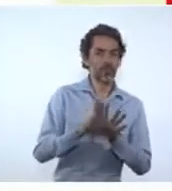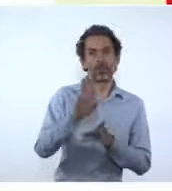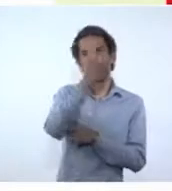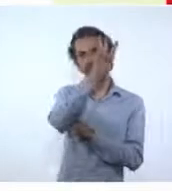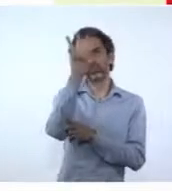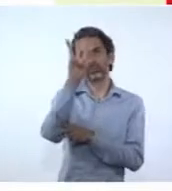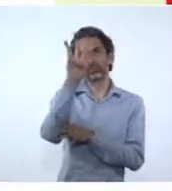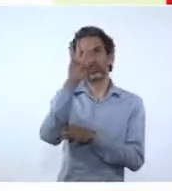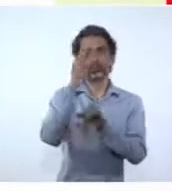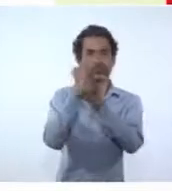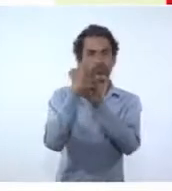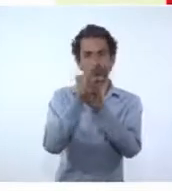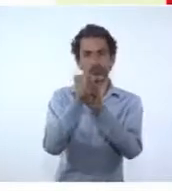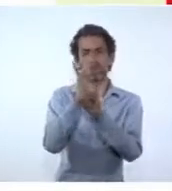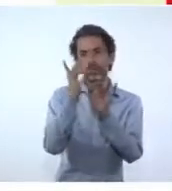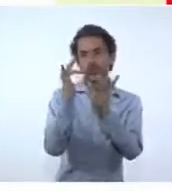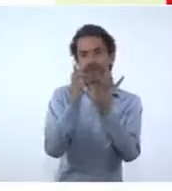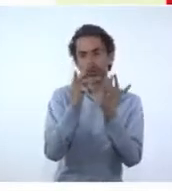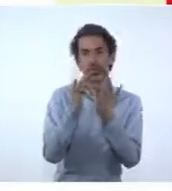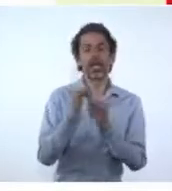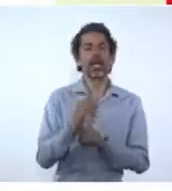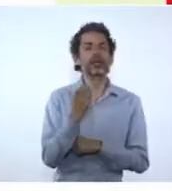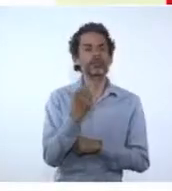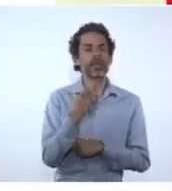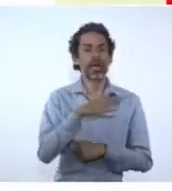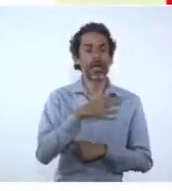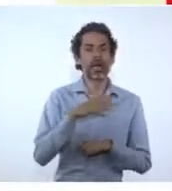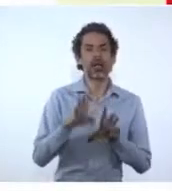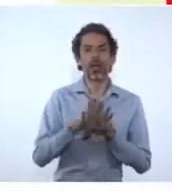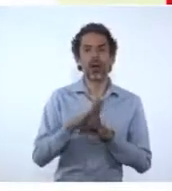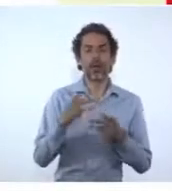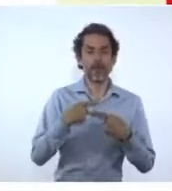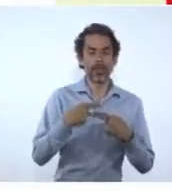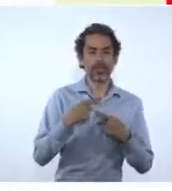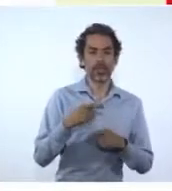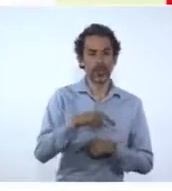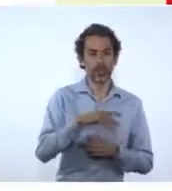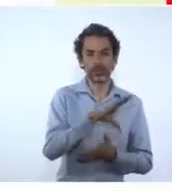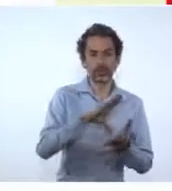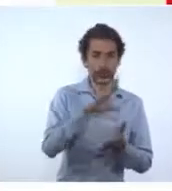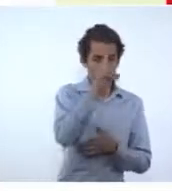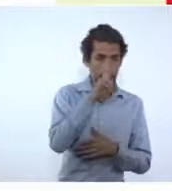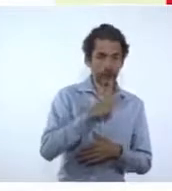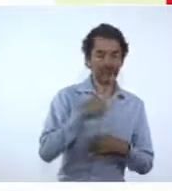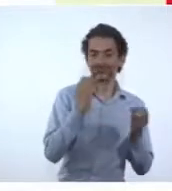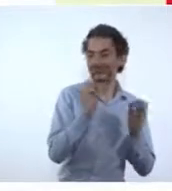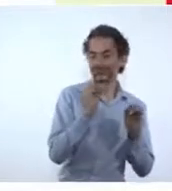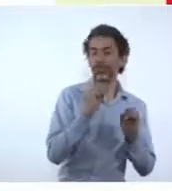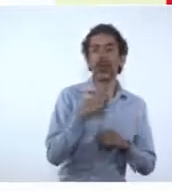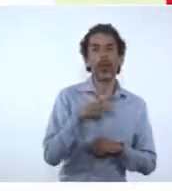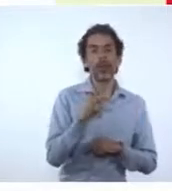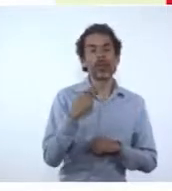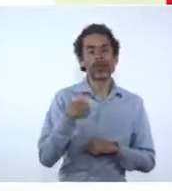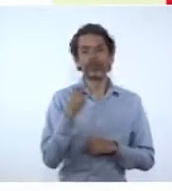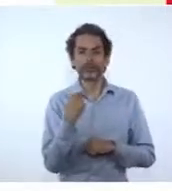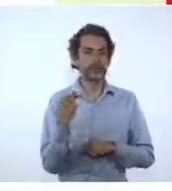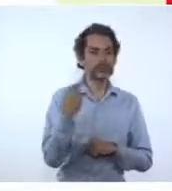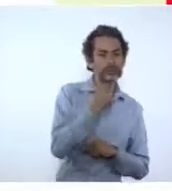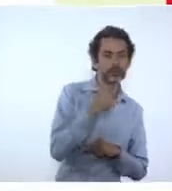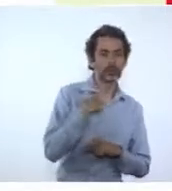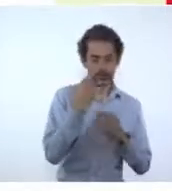internet. Estos incluyen también personas que no son de la Ciudad de México, que se les